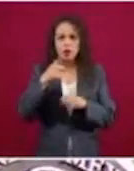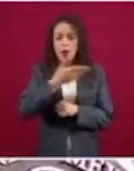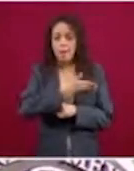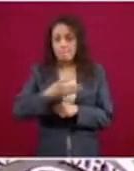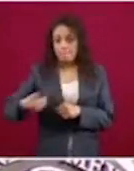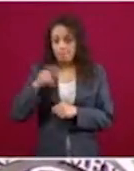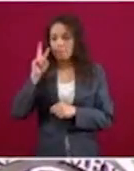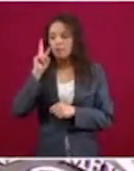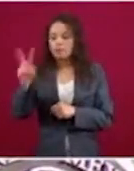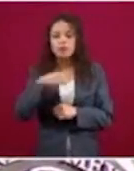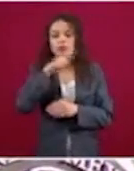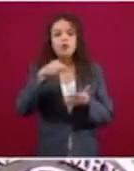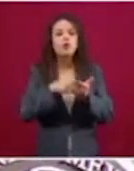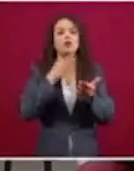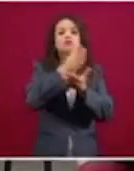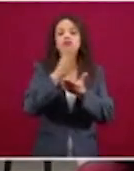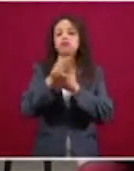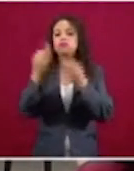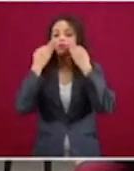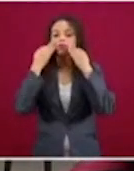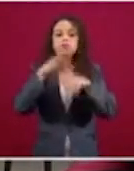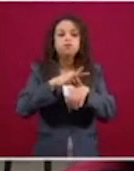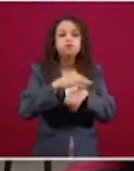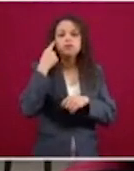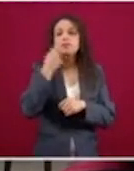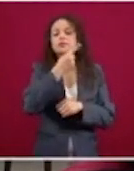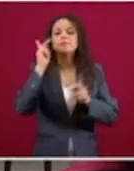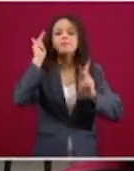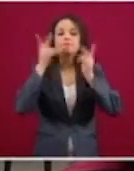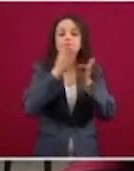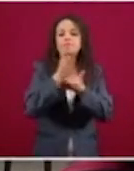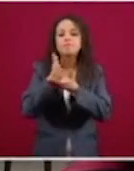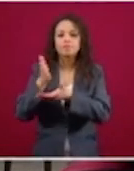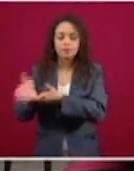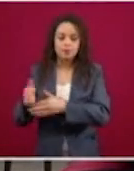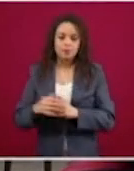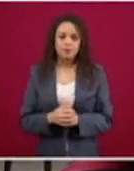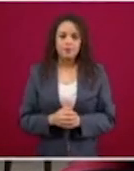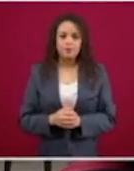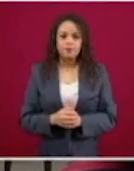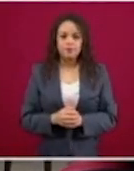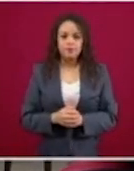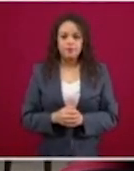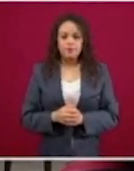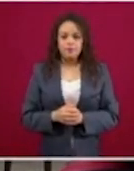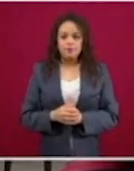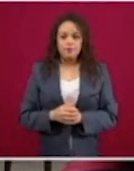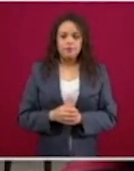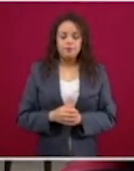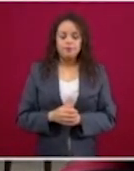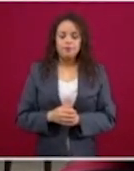las refinerías en la siguiente gira que va a hacer. ¿Es el coronavirus que sigue trabajando en la rehabilitación? Sí, por supuesto.